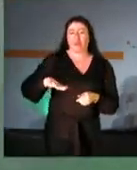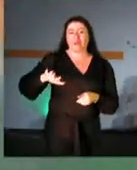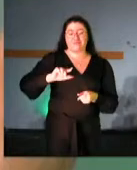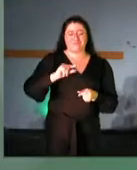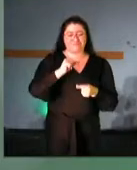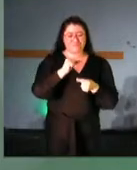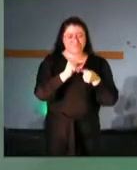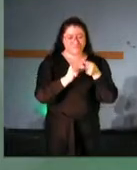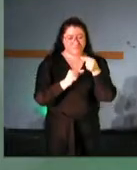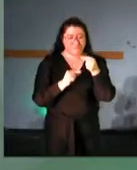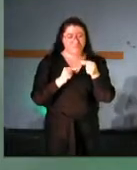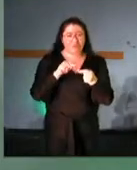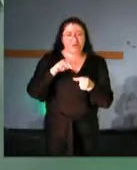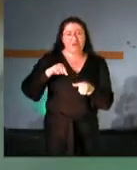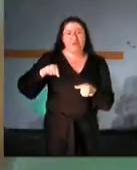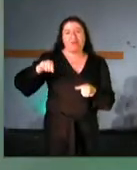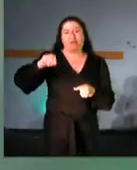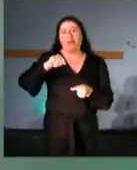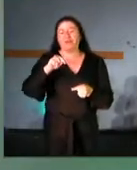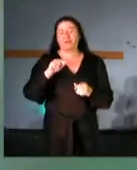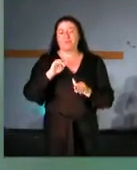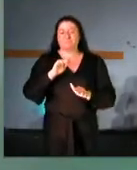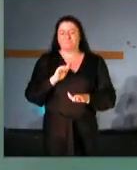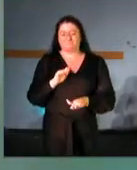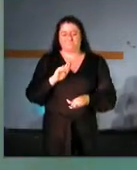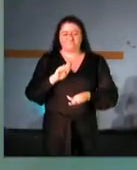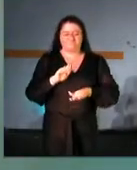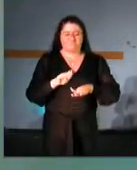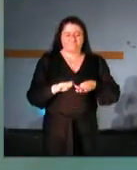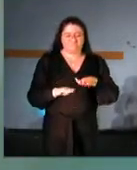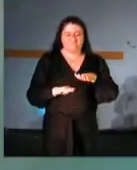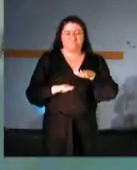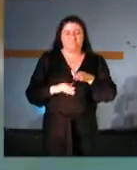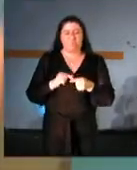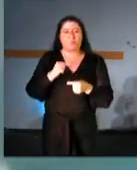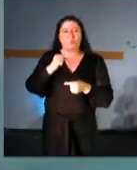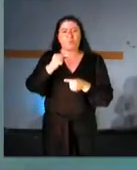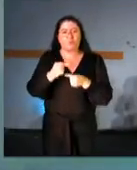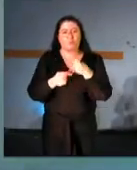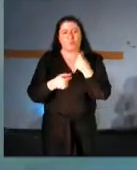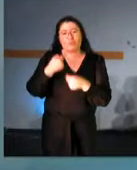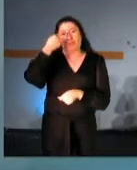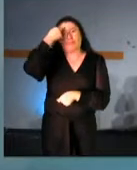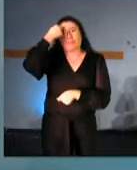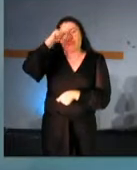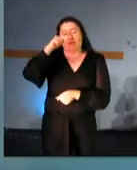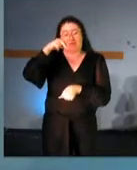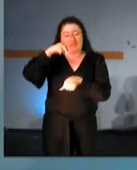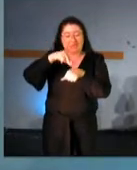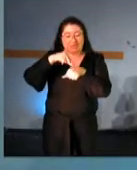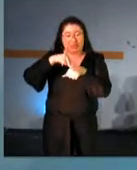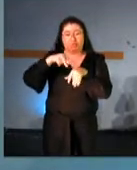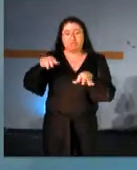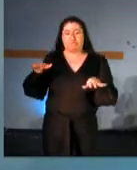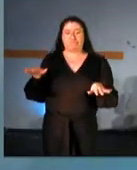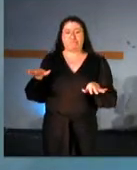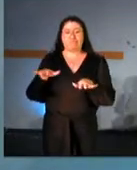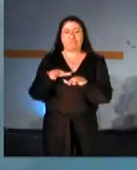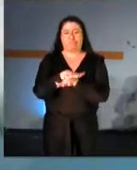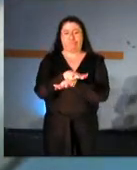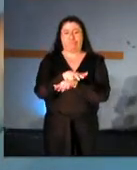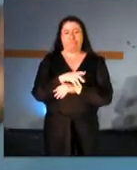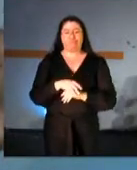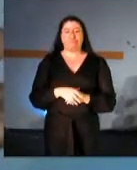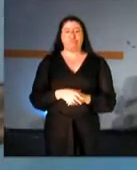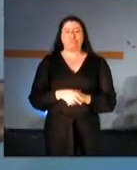poco dando los pasos por una Nicaragua distinta. Esa gente que